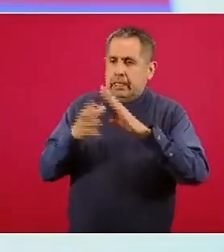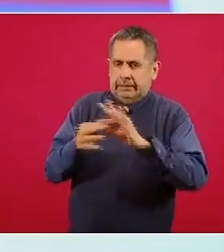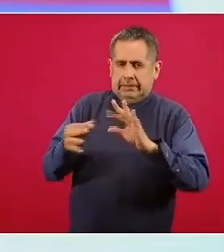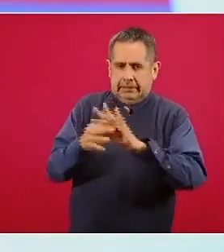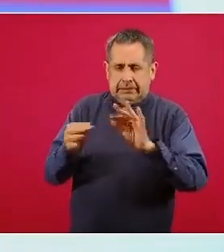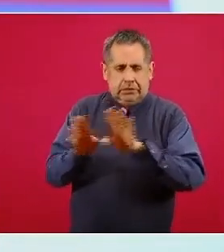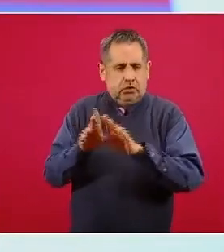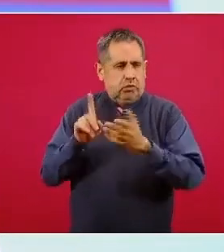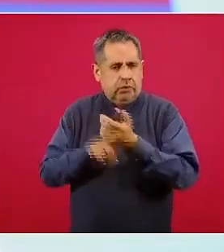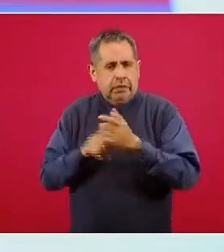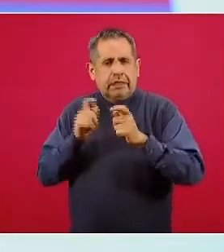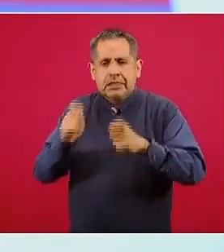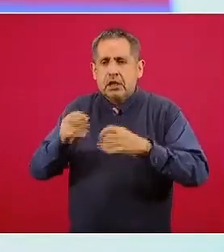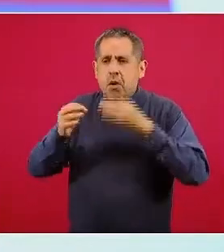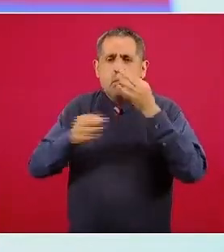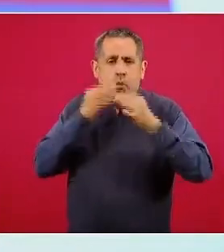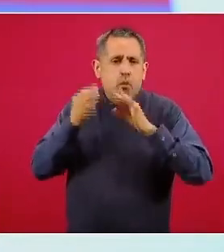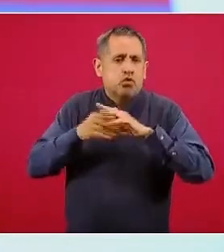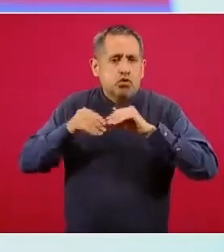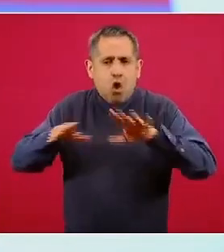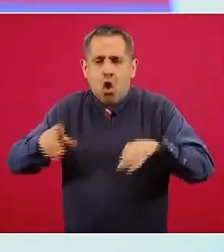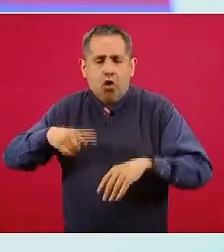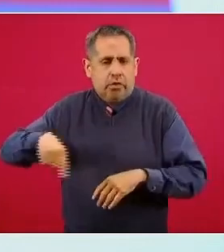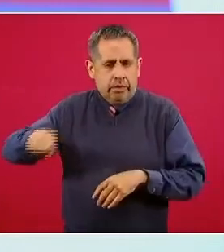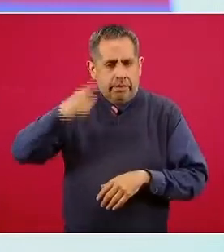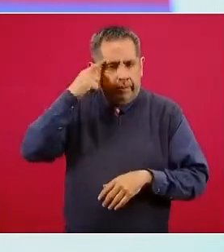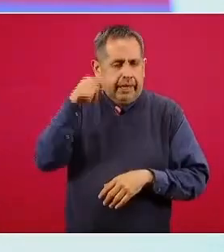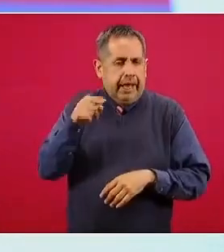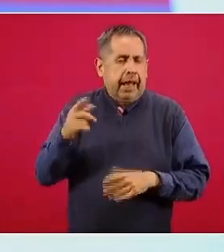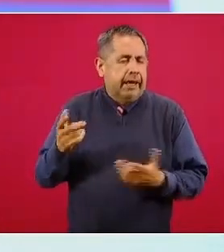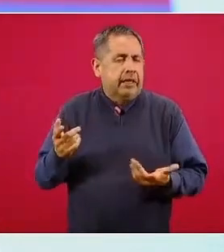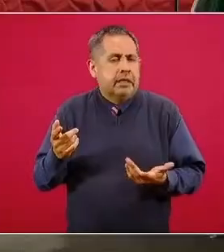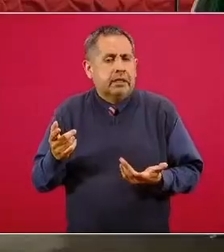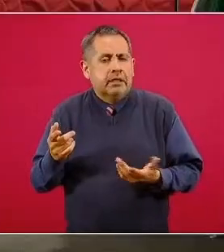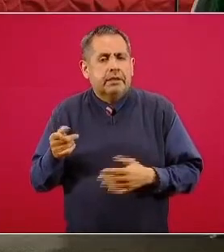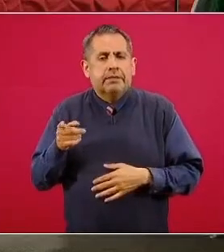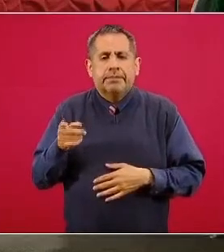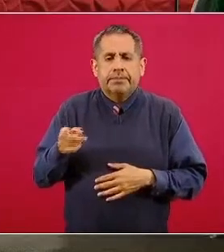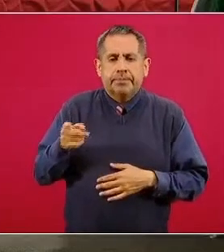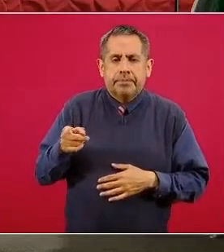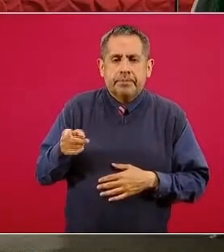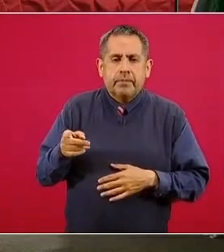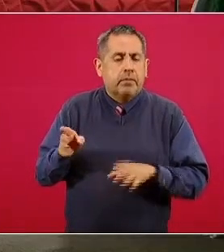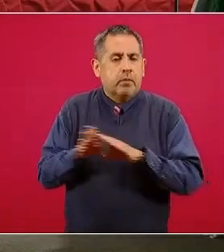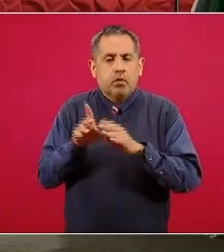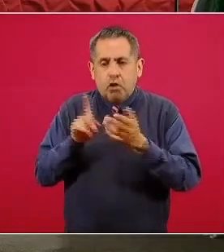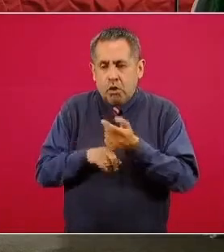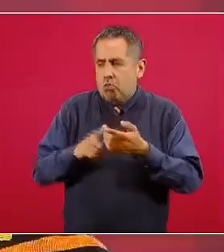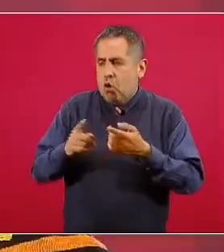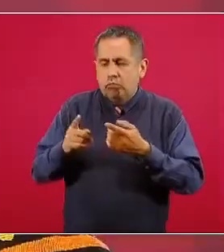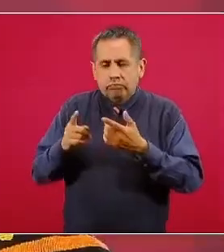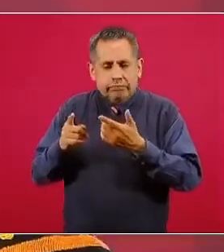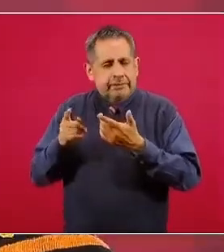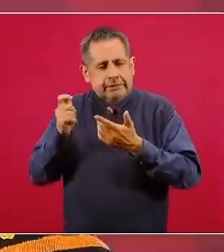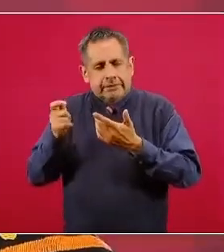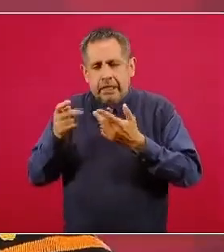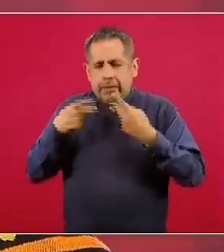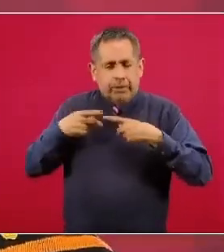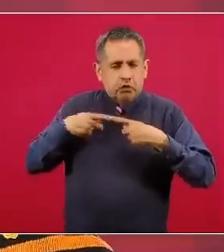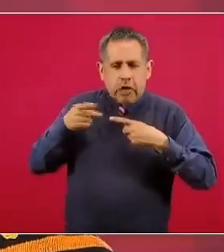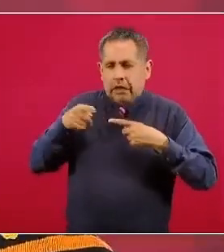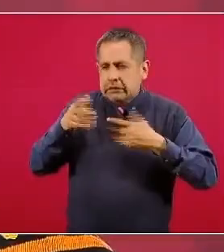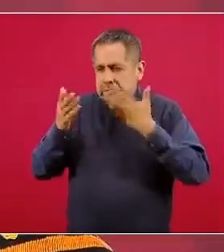conjunto, con elementos de promoción de la salud, en la intención de que se cubra a esta población. Y